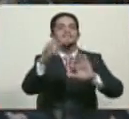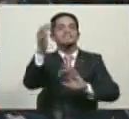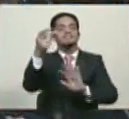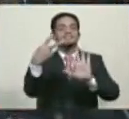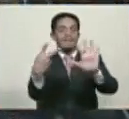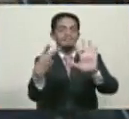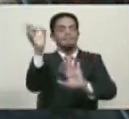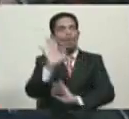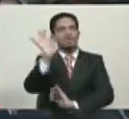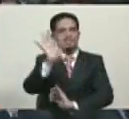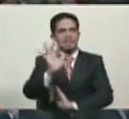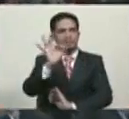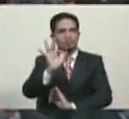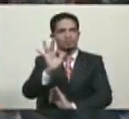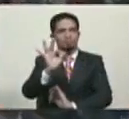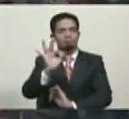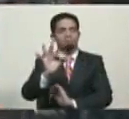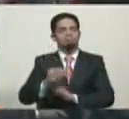187% de efectividad jurisdiccional.